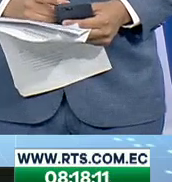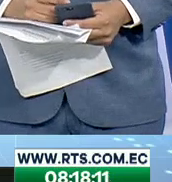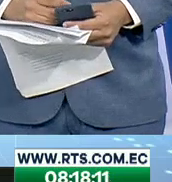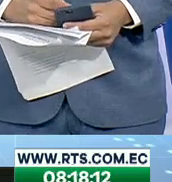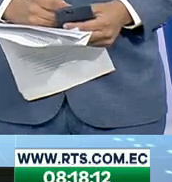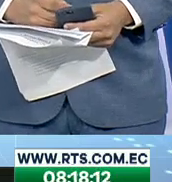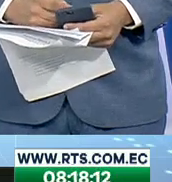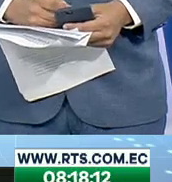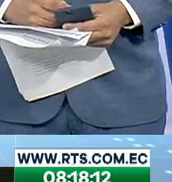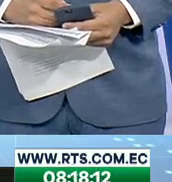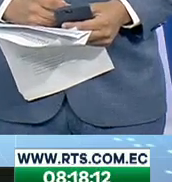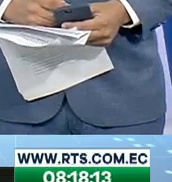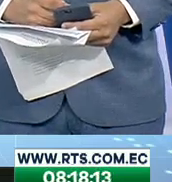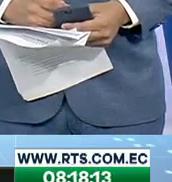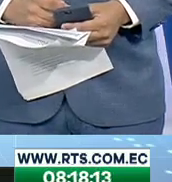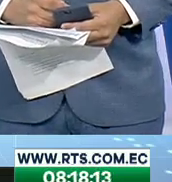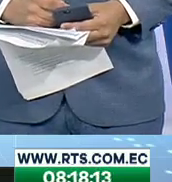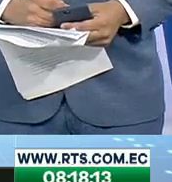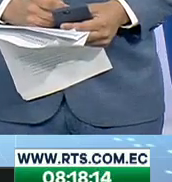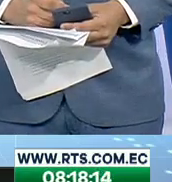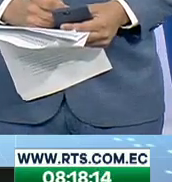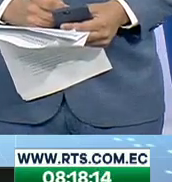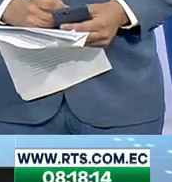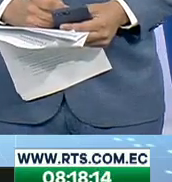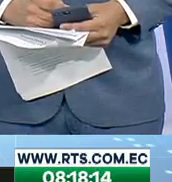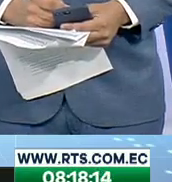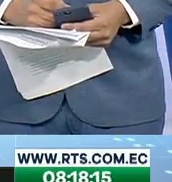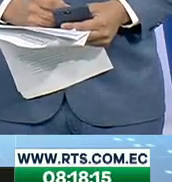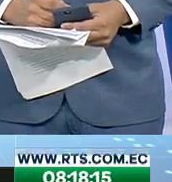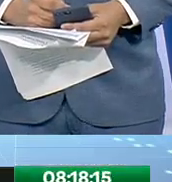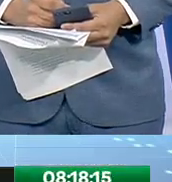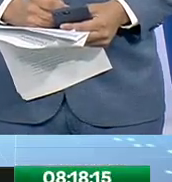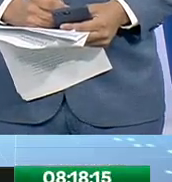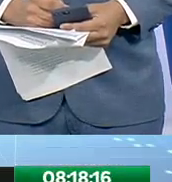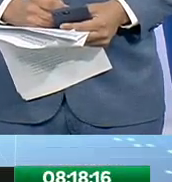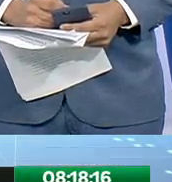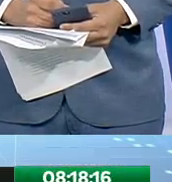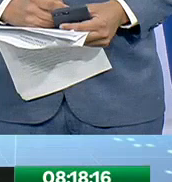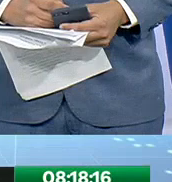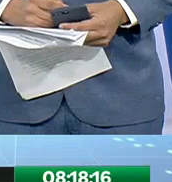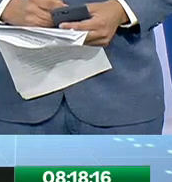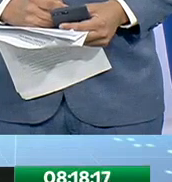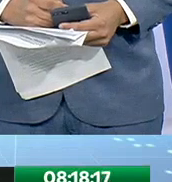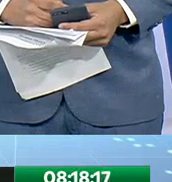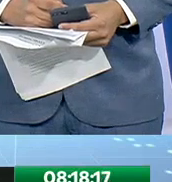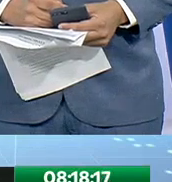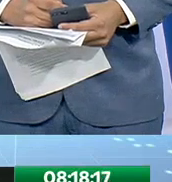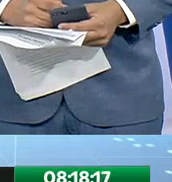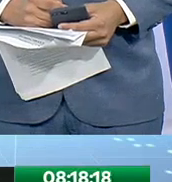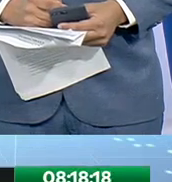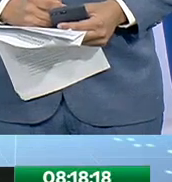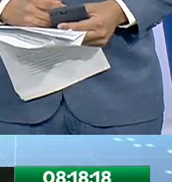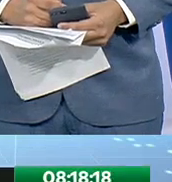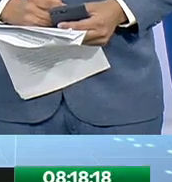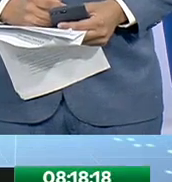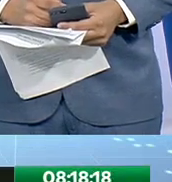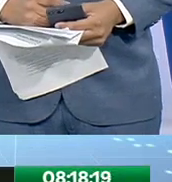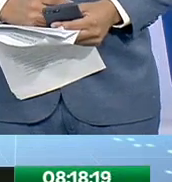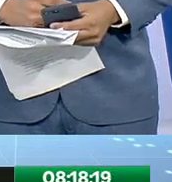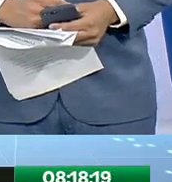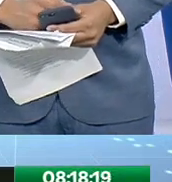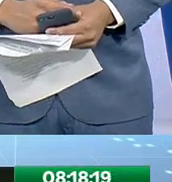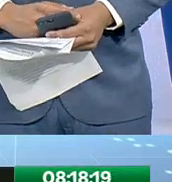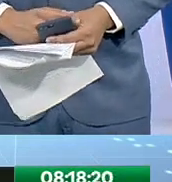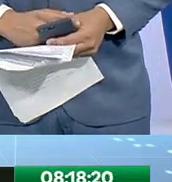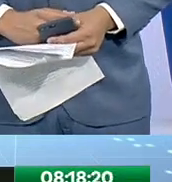4 de Diciembre. ¿Qué es lo que sucede aquí? Como siempre yo digo, las imágenes hablan más que 1000 palabras. Más de 10